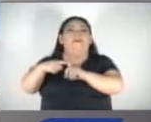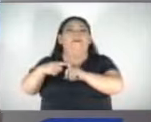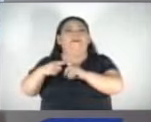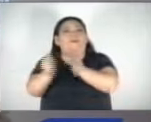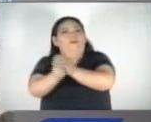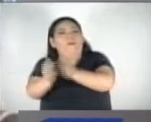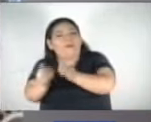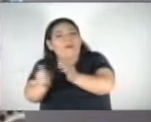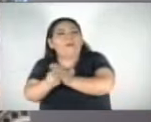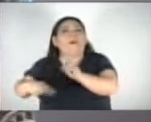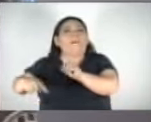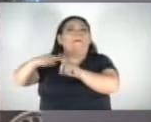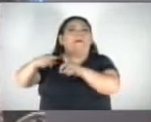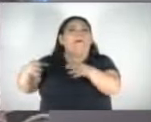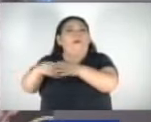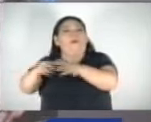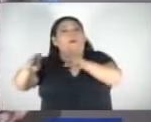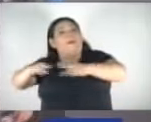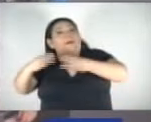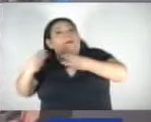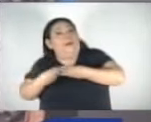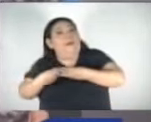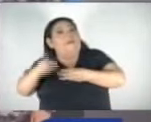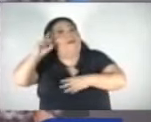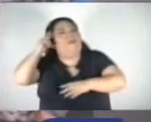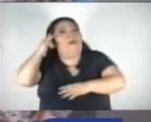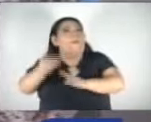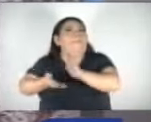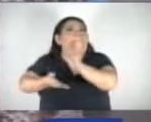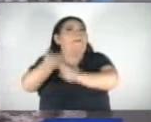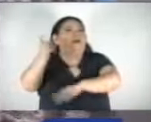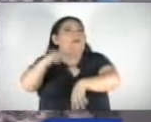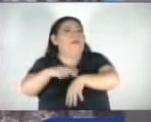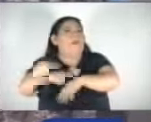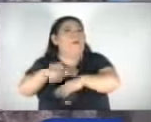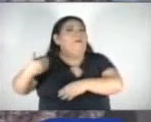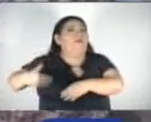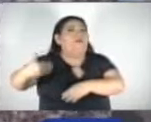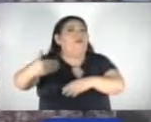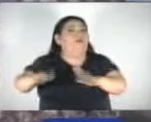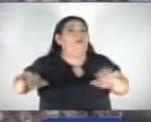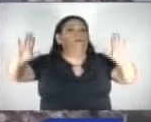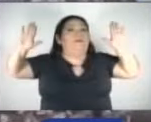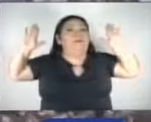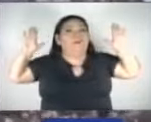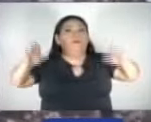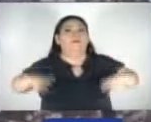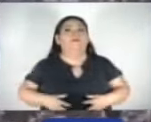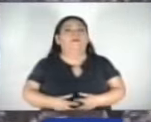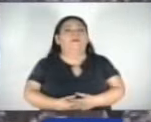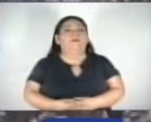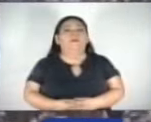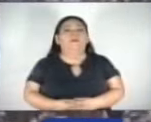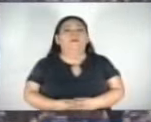nuevos cargos por agrupaciones ilícitas, lo que va a incrementar su pena en más años tras las rejas.